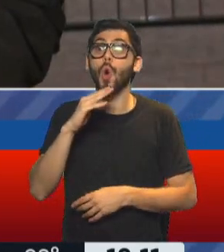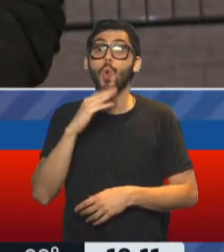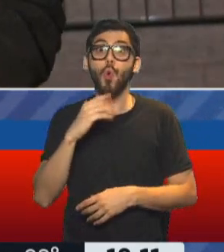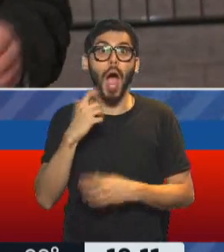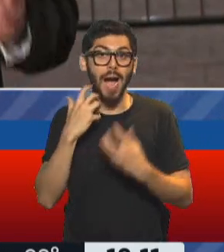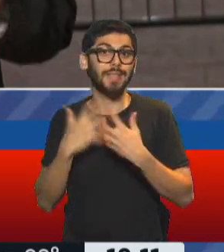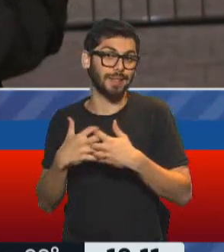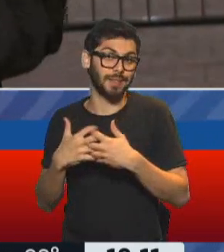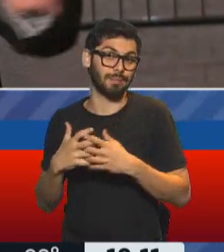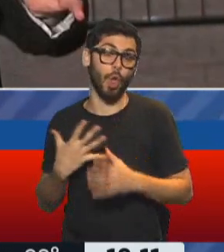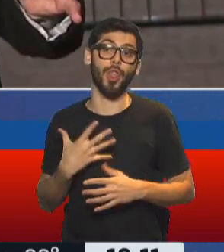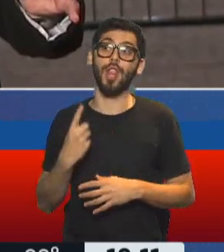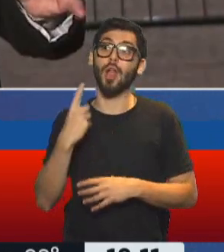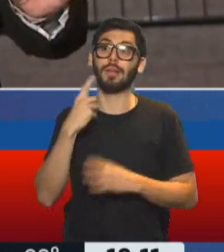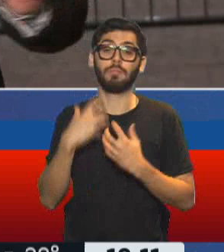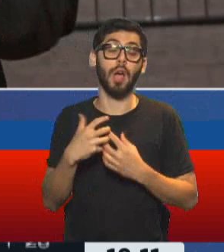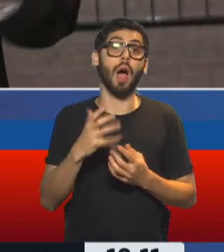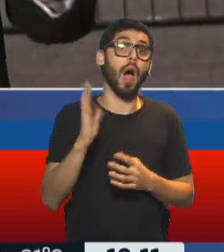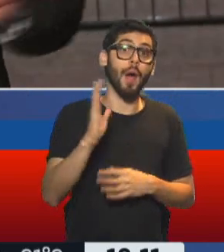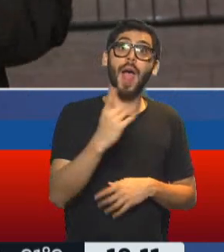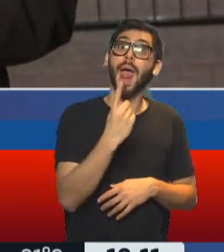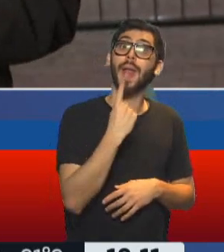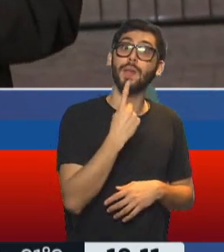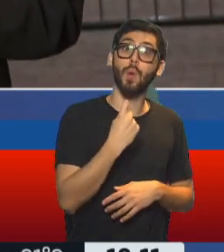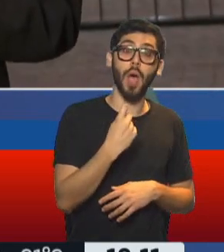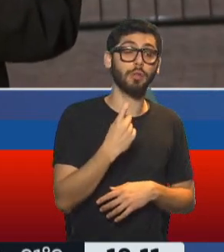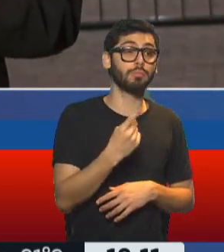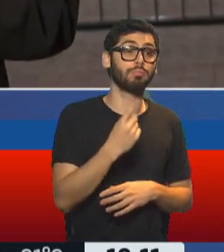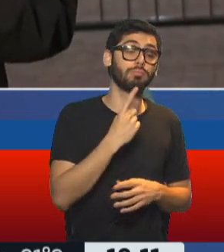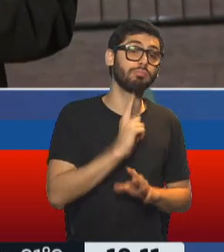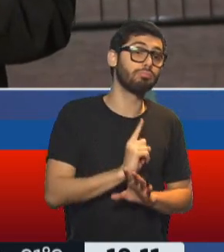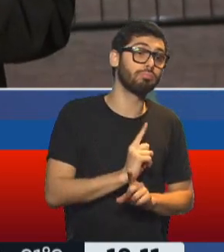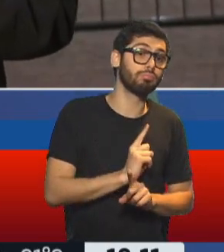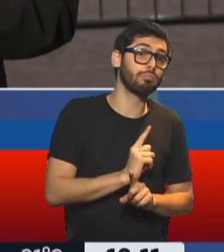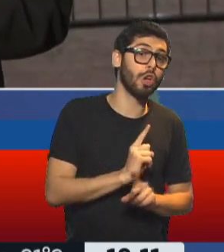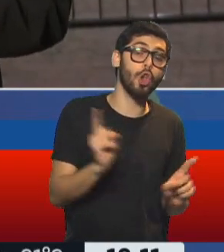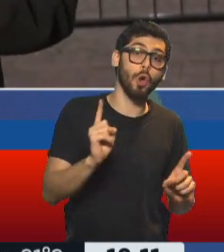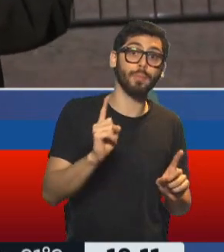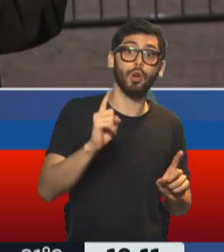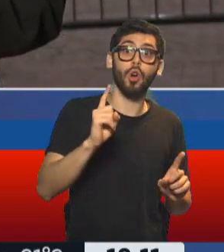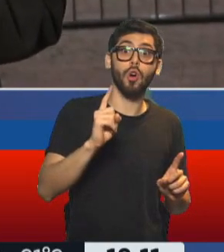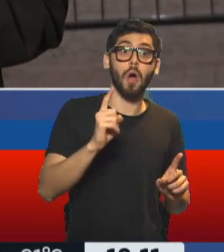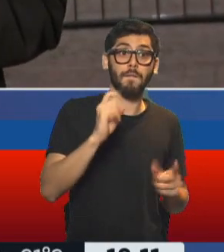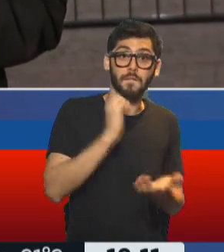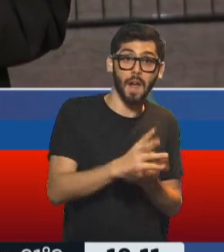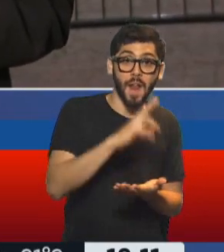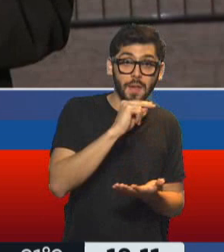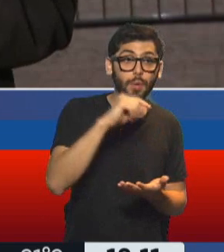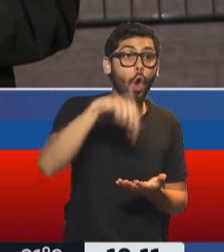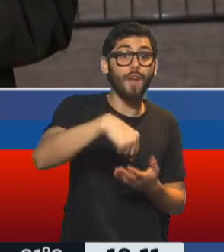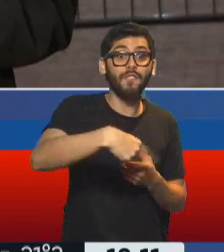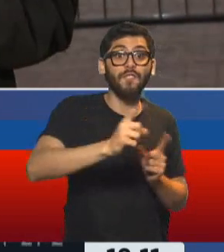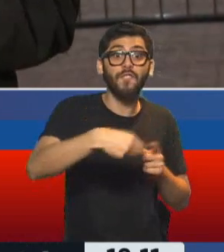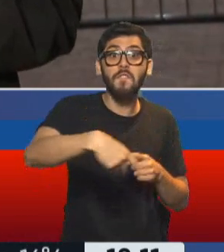dirigentes de Boca Juniors. A ver, la gente de River se negó y en cierta forma no pasó nada o todavía se está analizando sin ningún tipo de determinación.